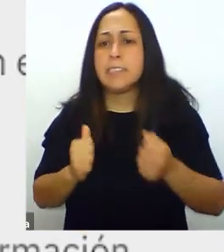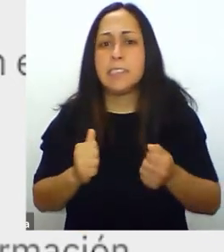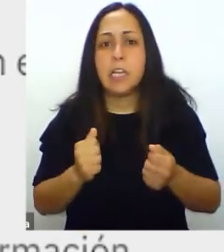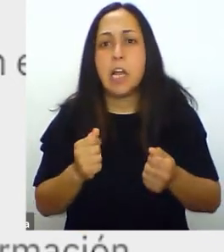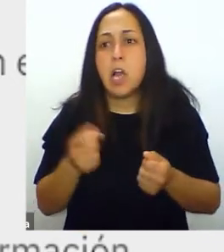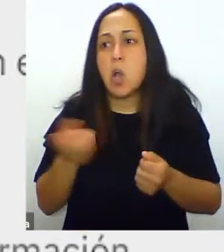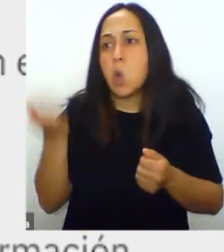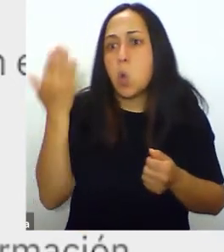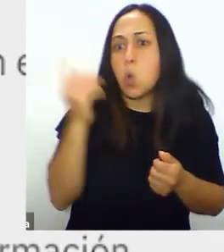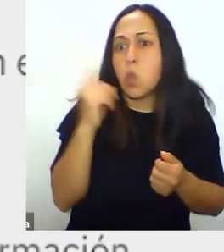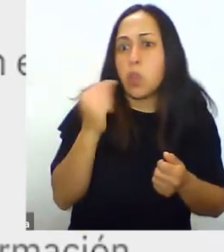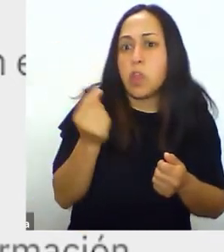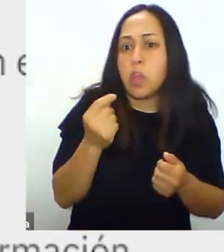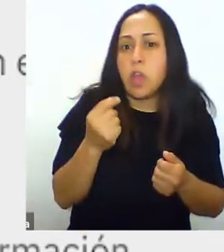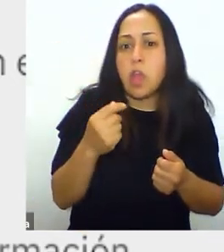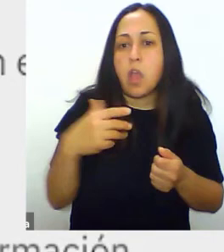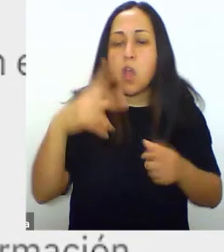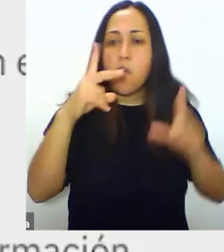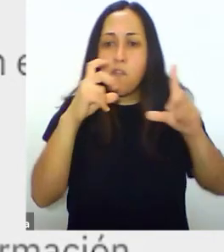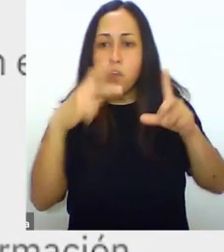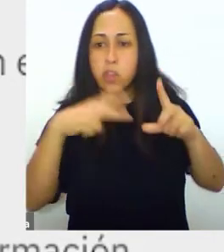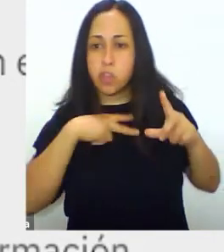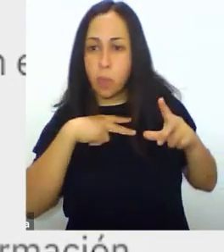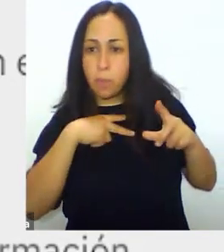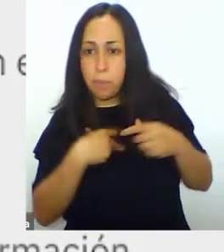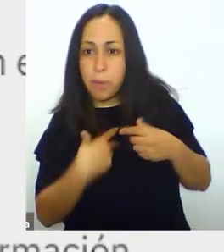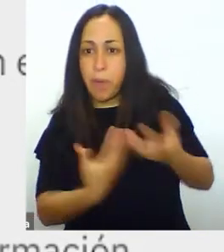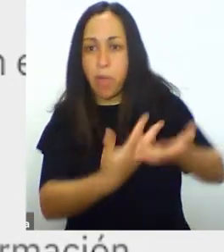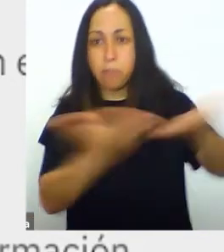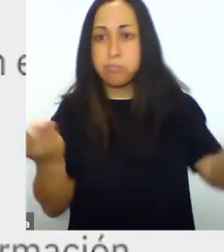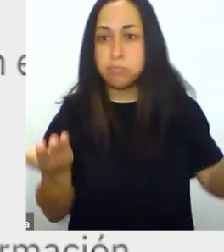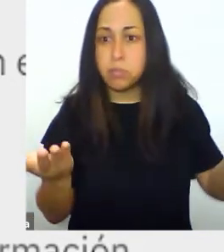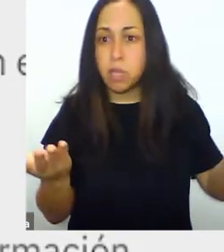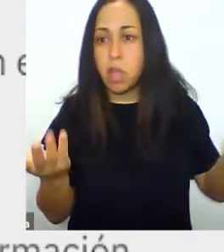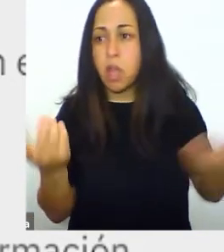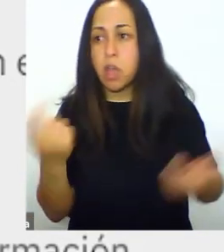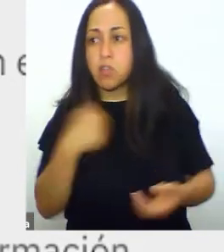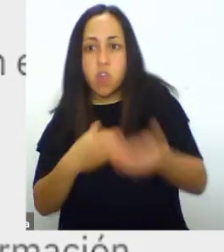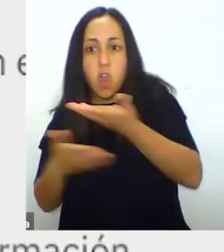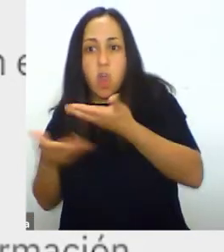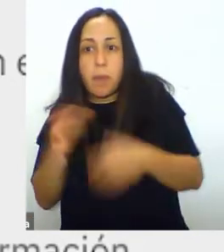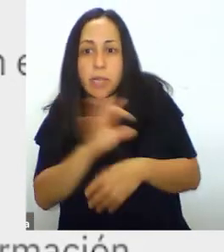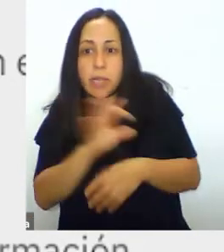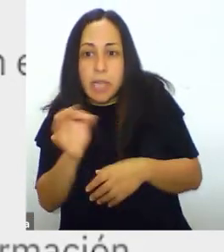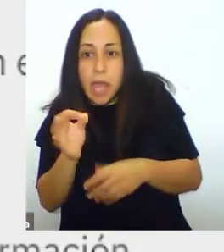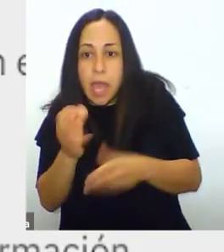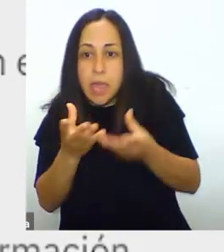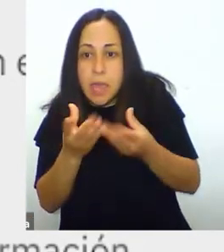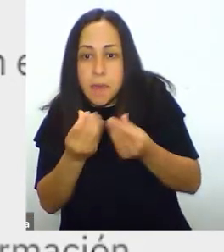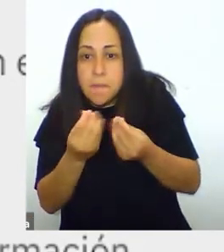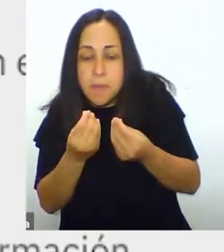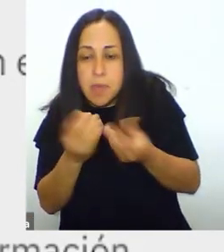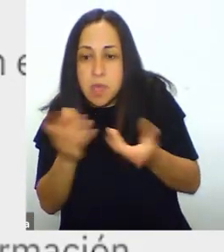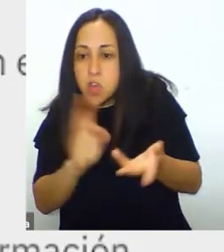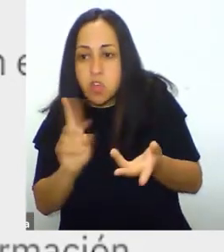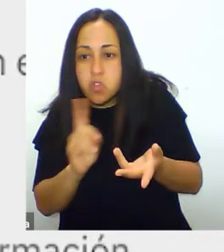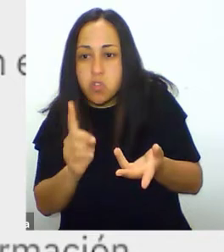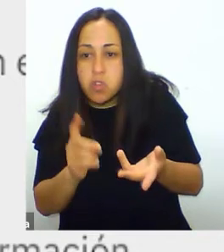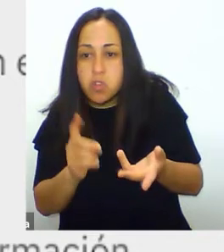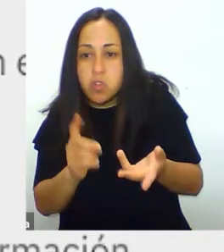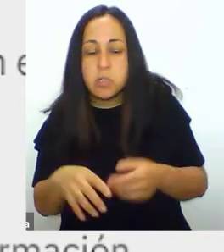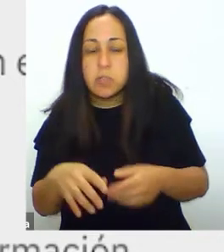salieron a la luz fotos íntimas suyas, fotos que nunca había compartido con nadie, ya que tenía mucho miedo de que se pudieran